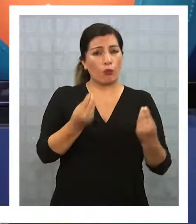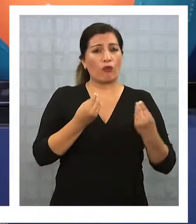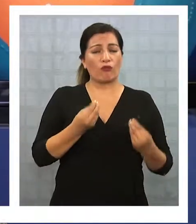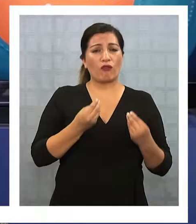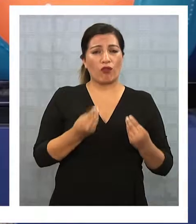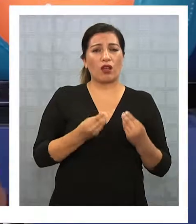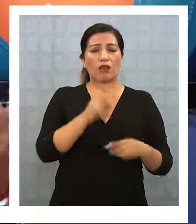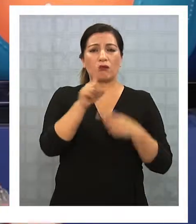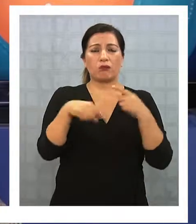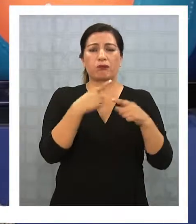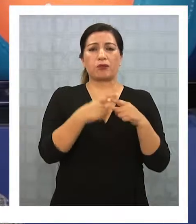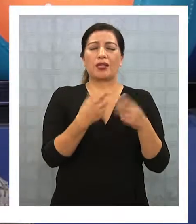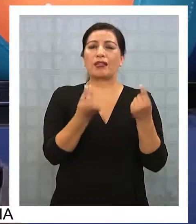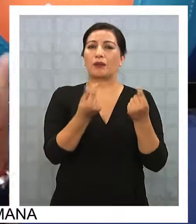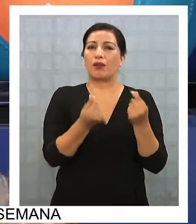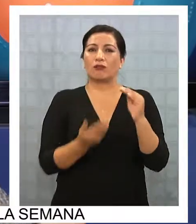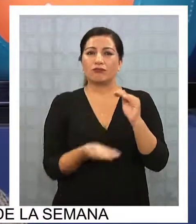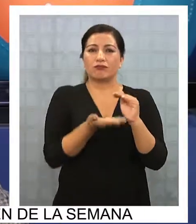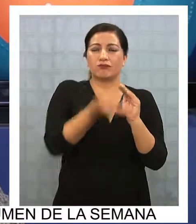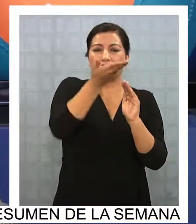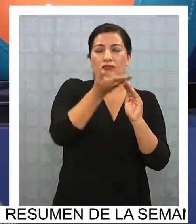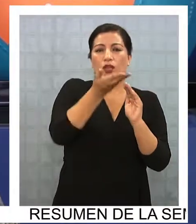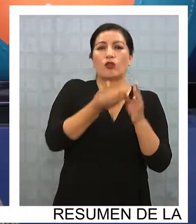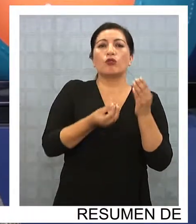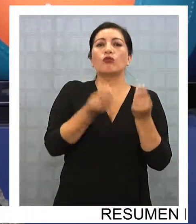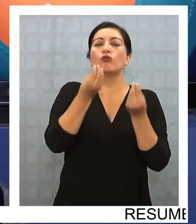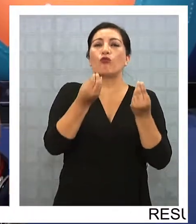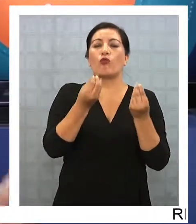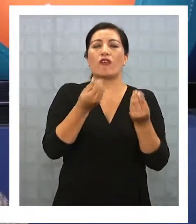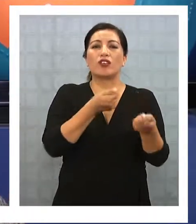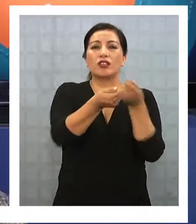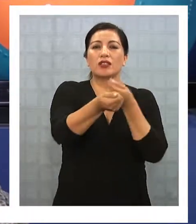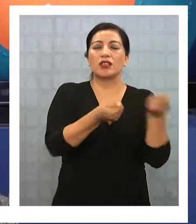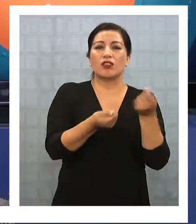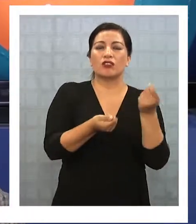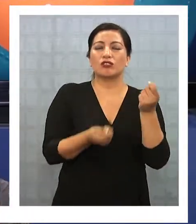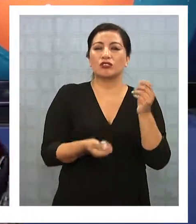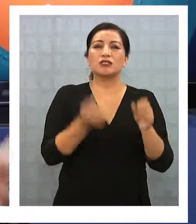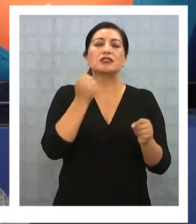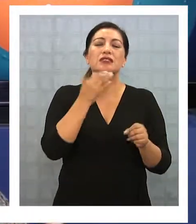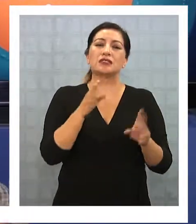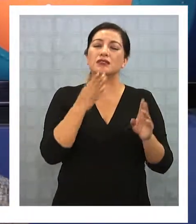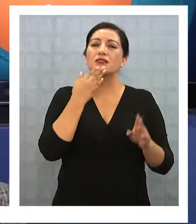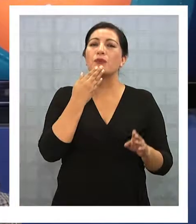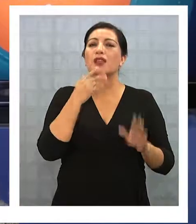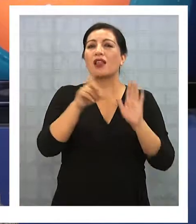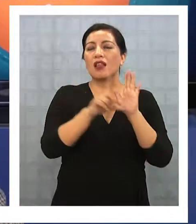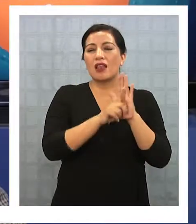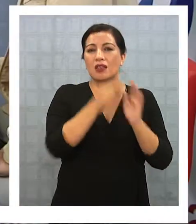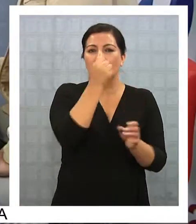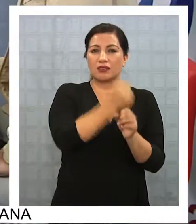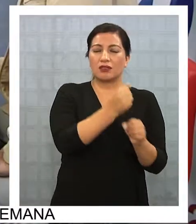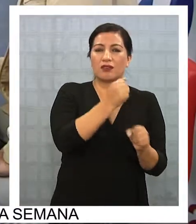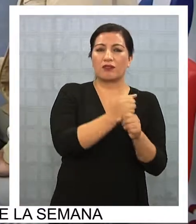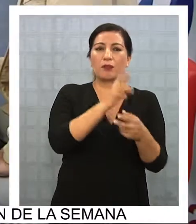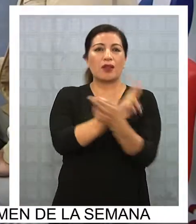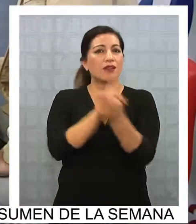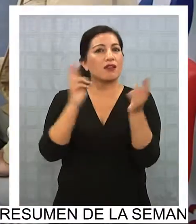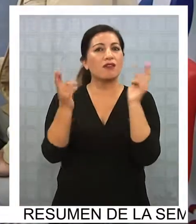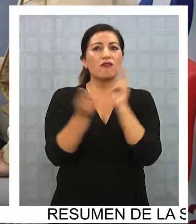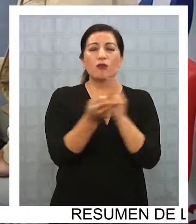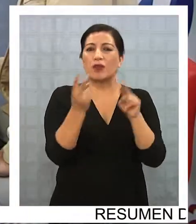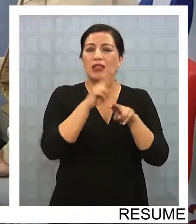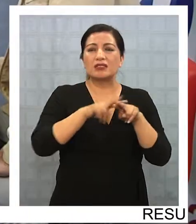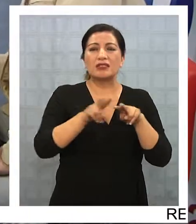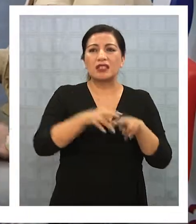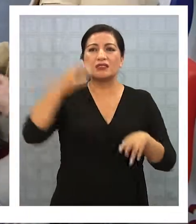positivos para el país el crecimiento económico la apertura de nuevos mercados la legislación laboral la legislación en materia de justicia las reformas